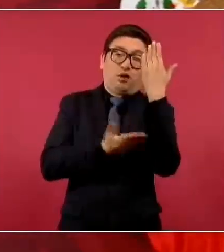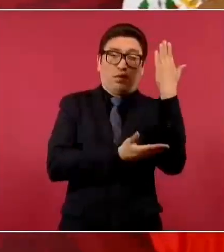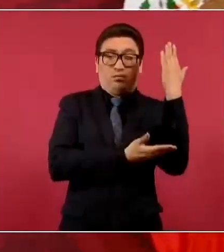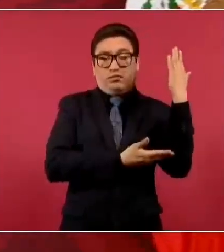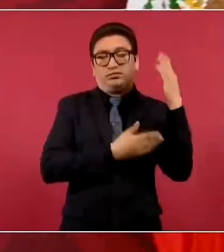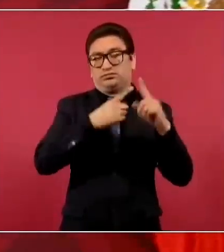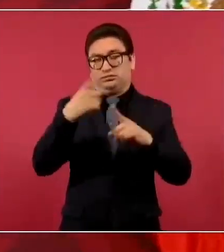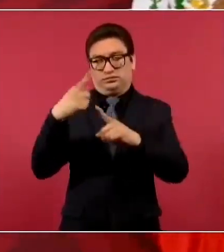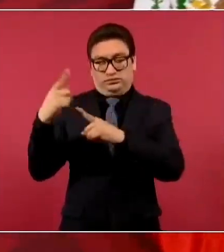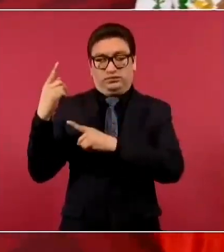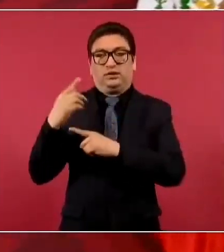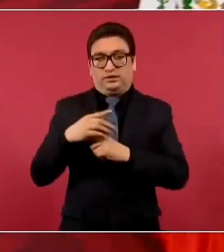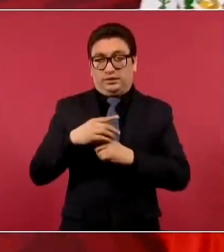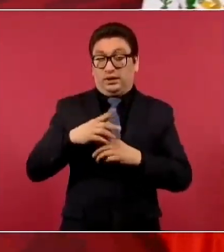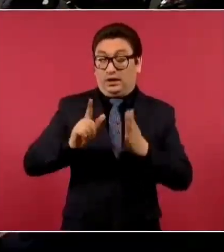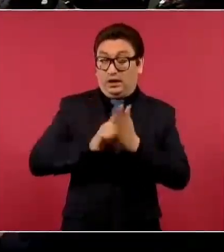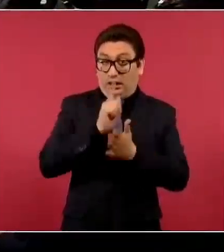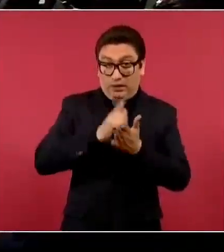clandestina, ya,